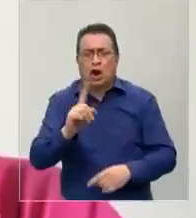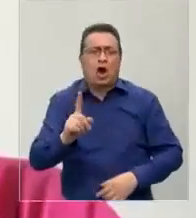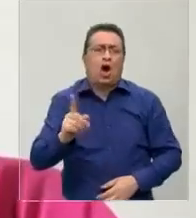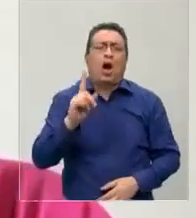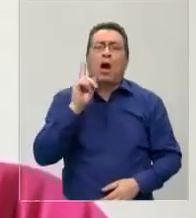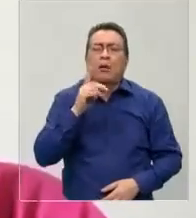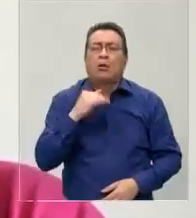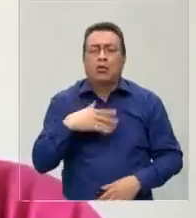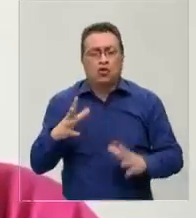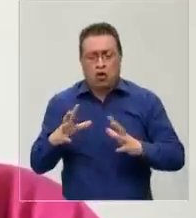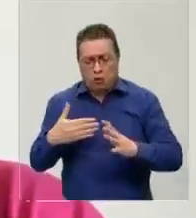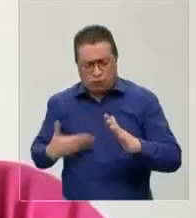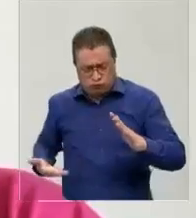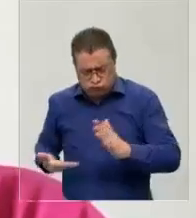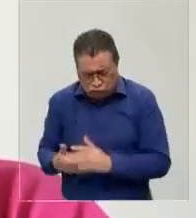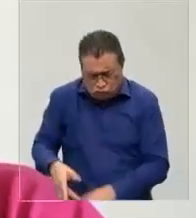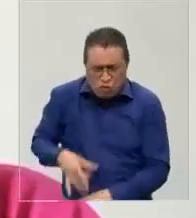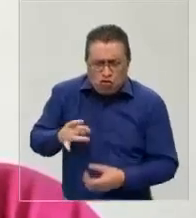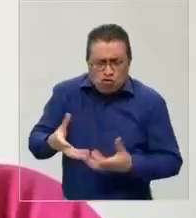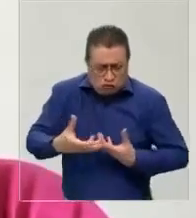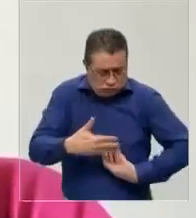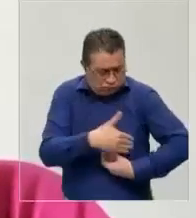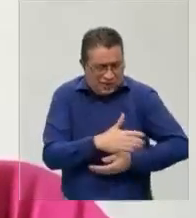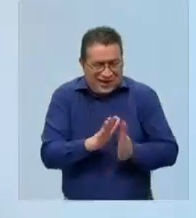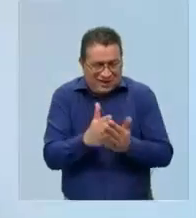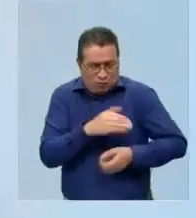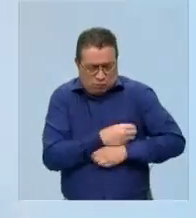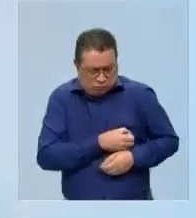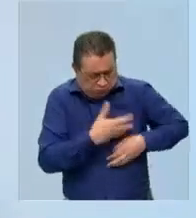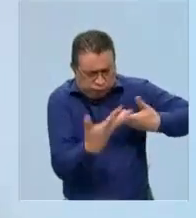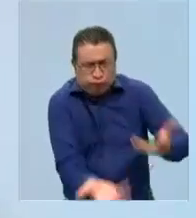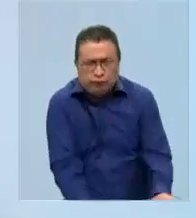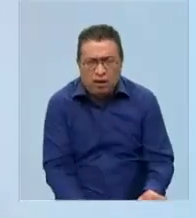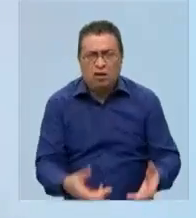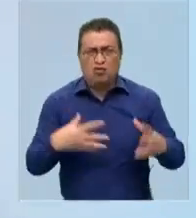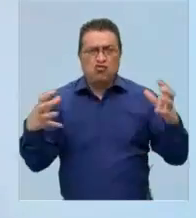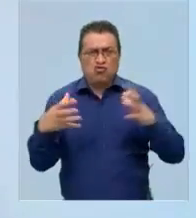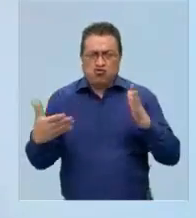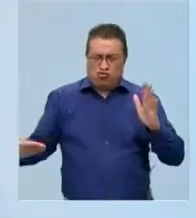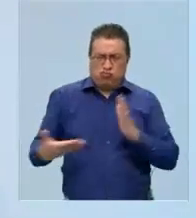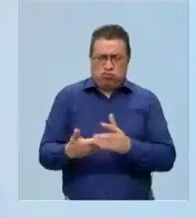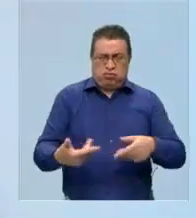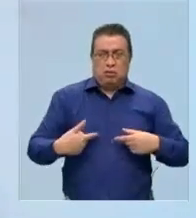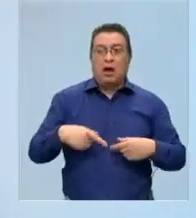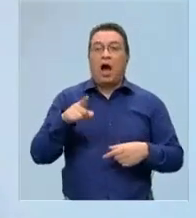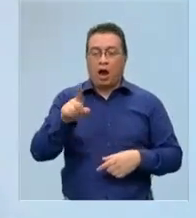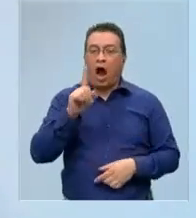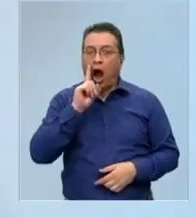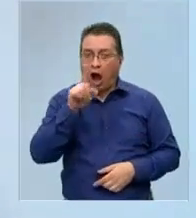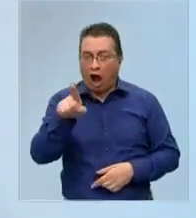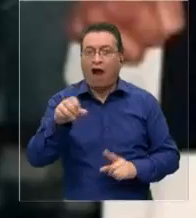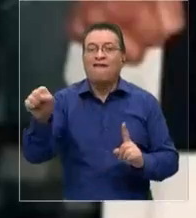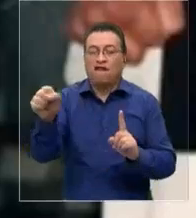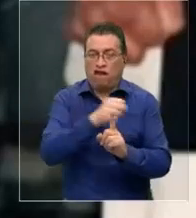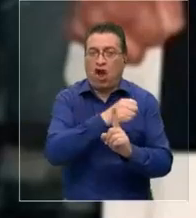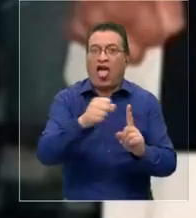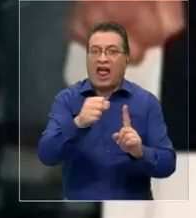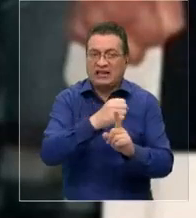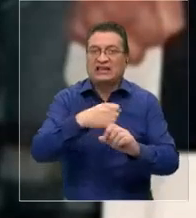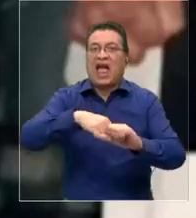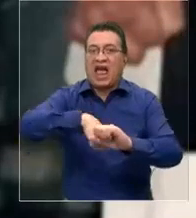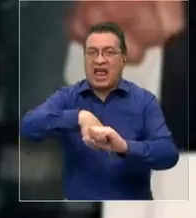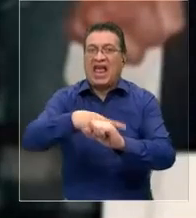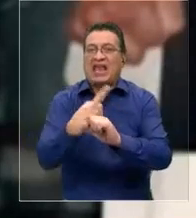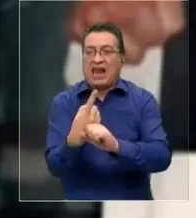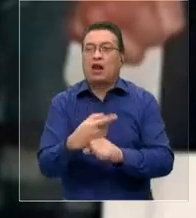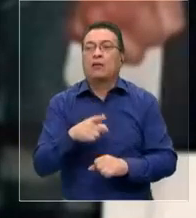me dijo, me pegó fuerte, se me cayó del dolor, se me cayeron los libros. O sea, ahí había violencia de género. El descontrol